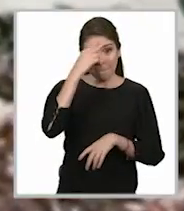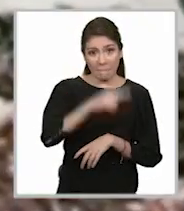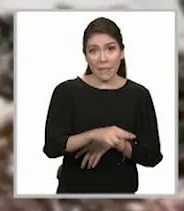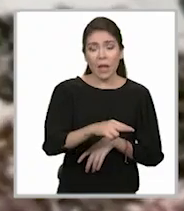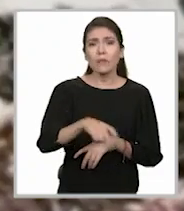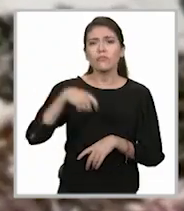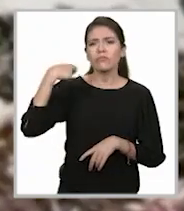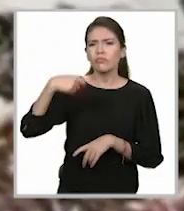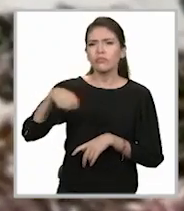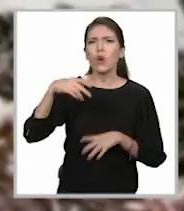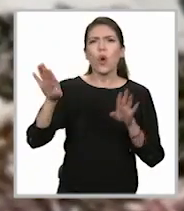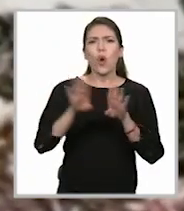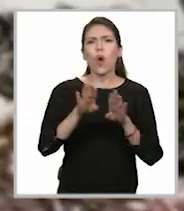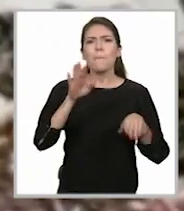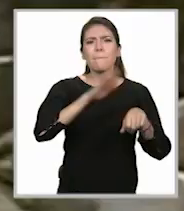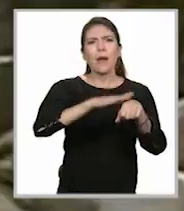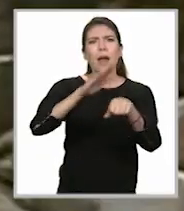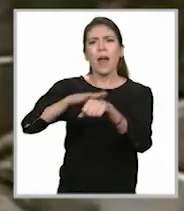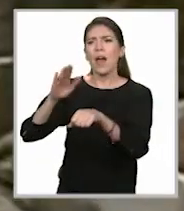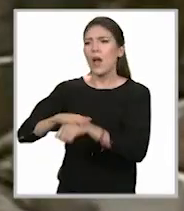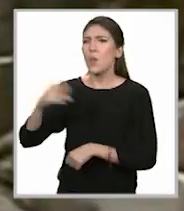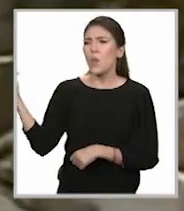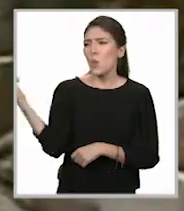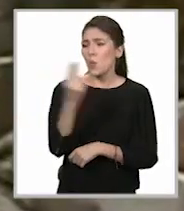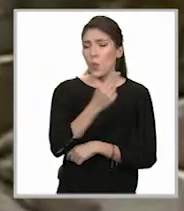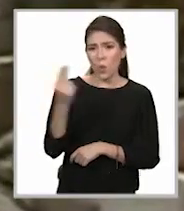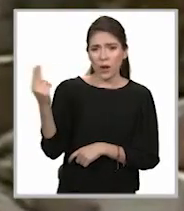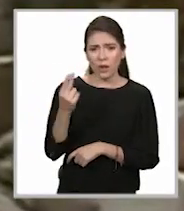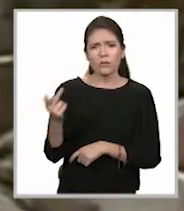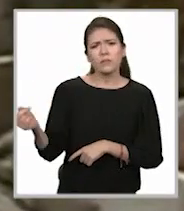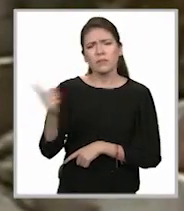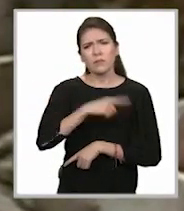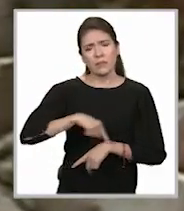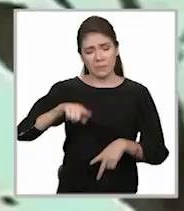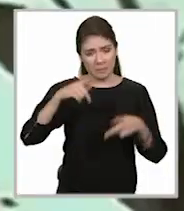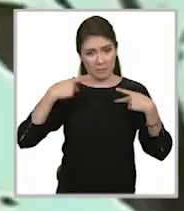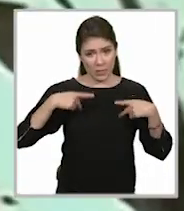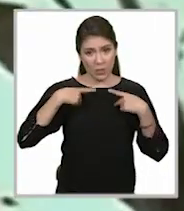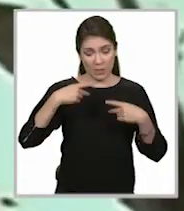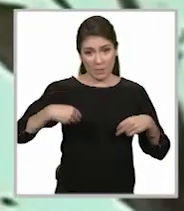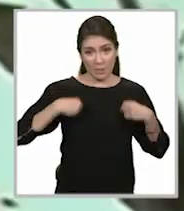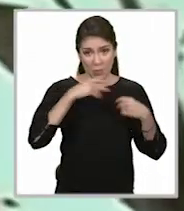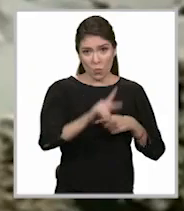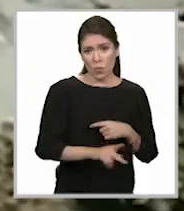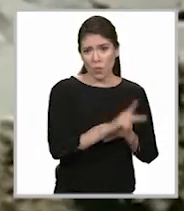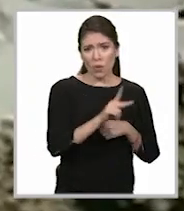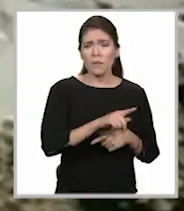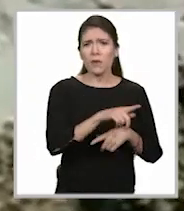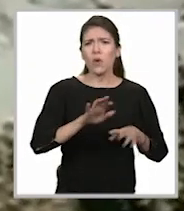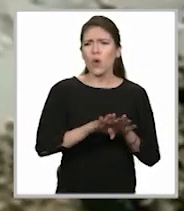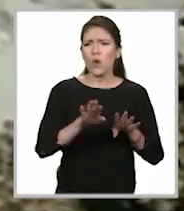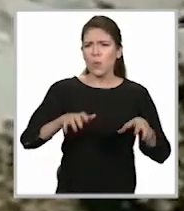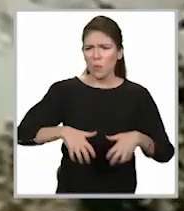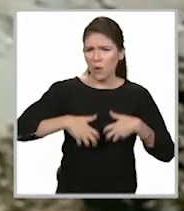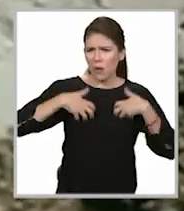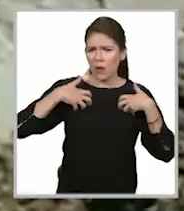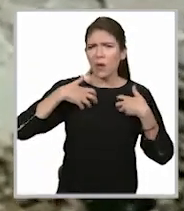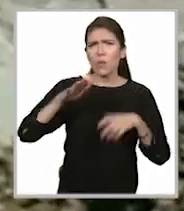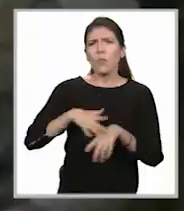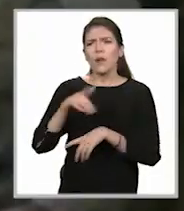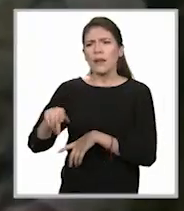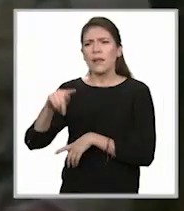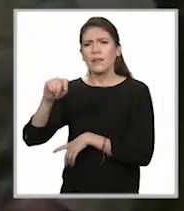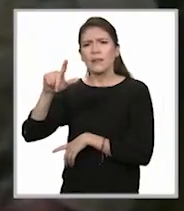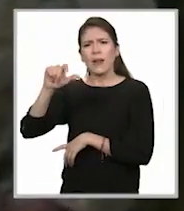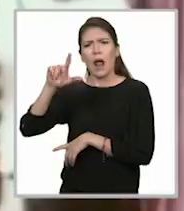sonaron en un llamado de urgencia. Habitantes del pueblo querían manifestar su enojo y evitar que sacaran a Tlaloc de la barranca de Santa